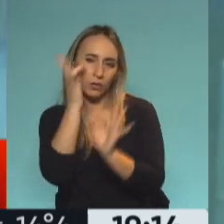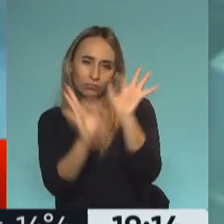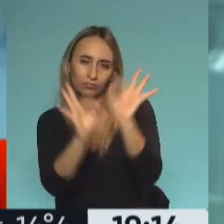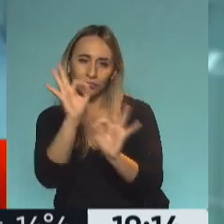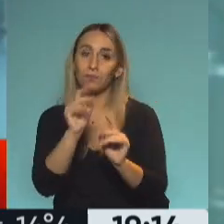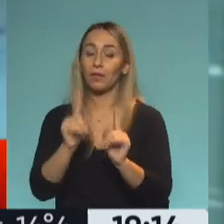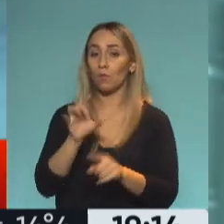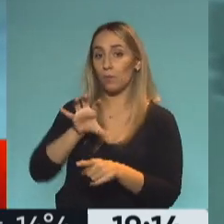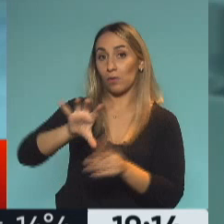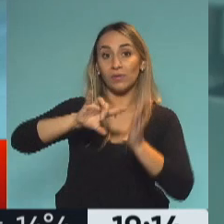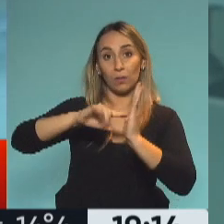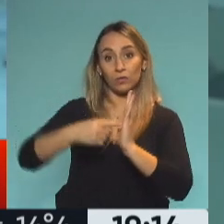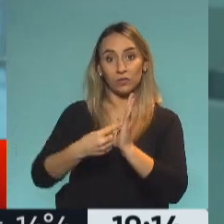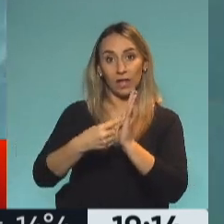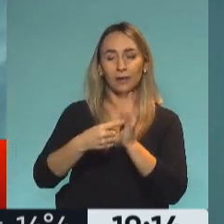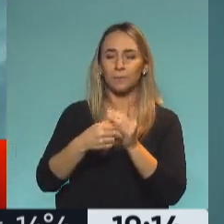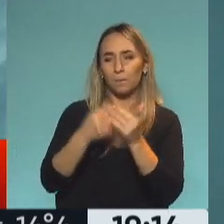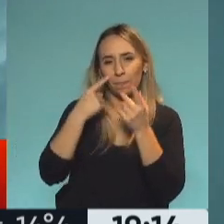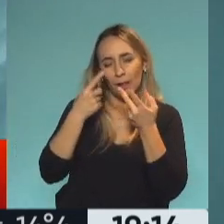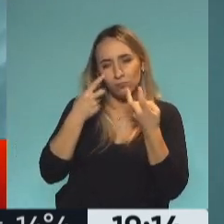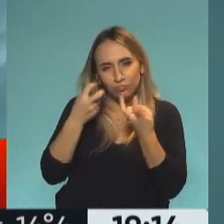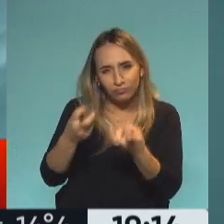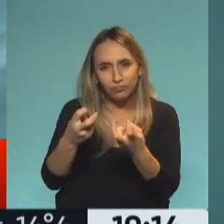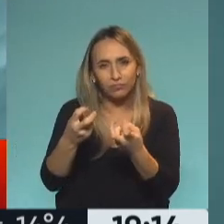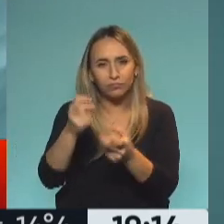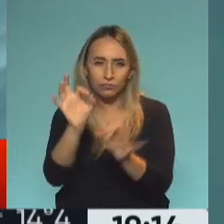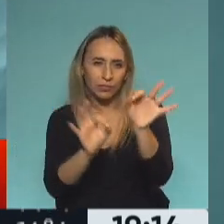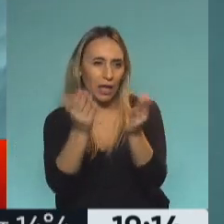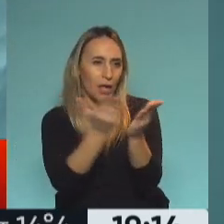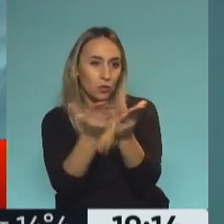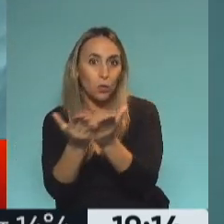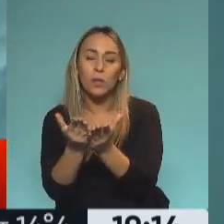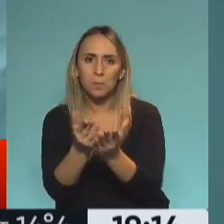la provincia de Buenos Aires, la vacuna rusa alcanzó un